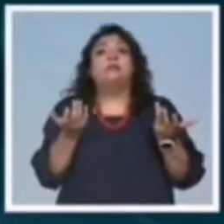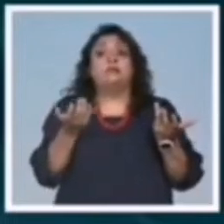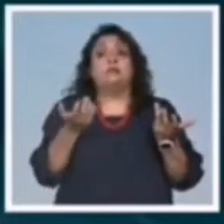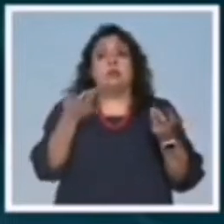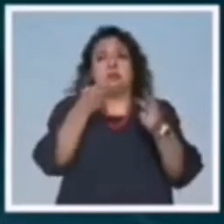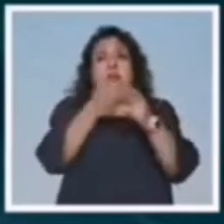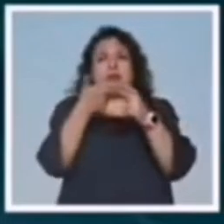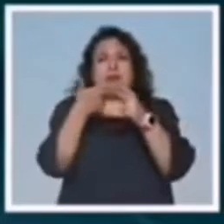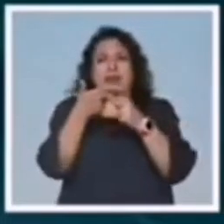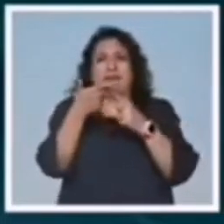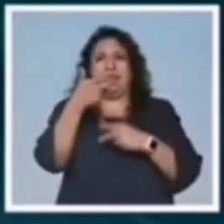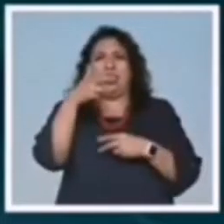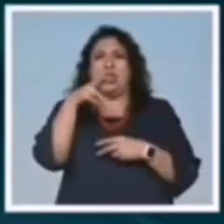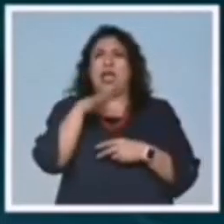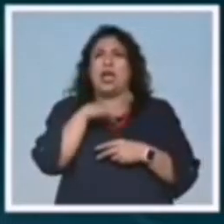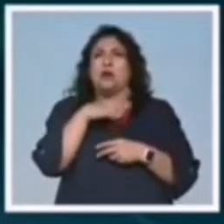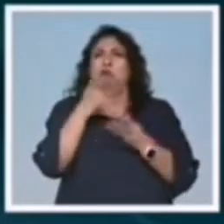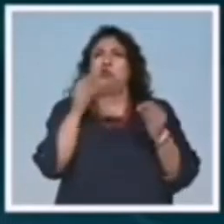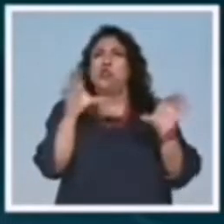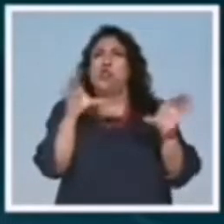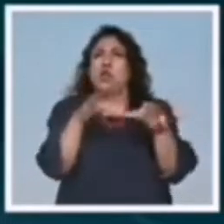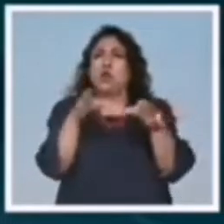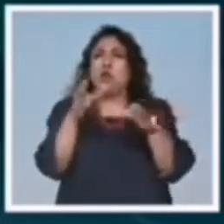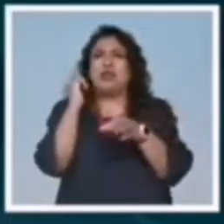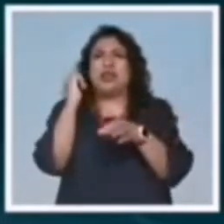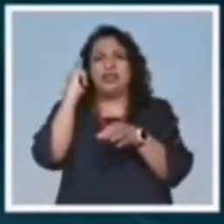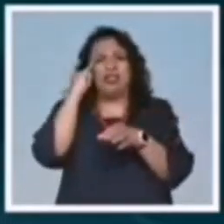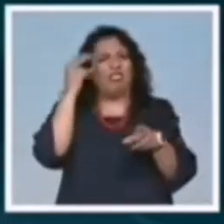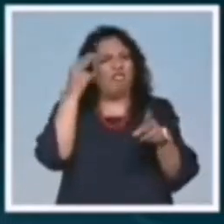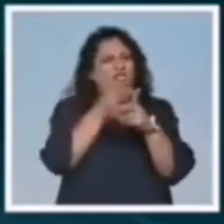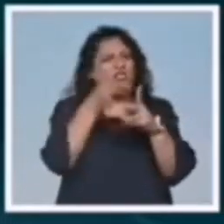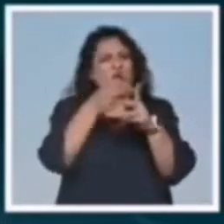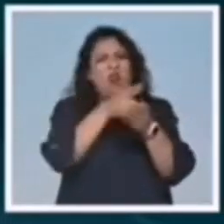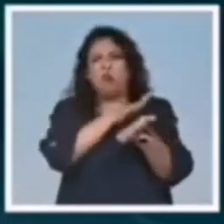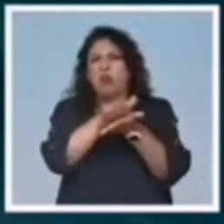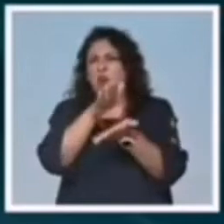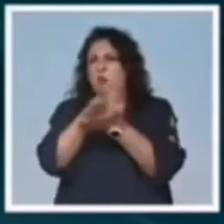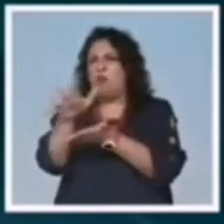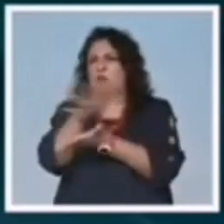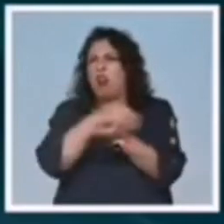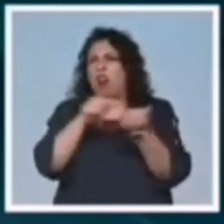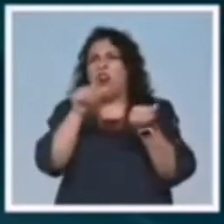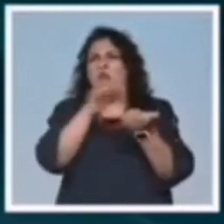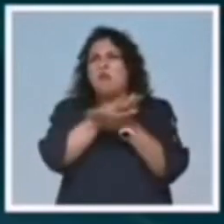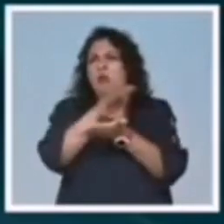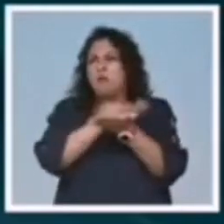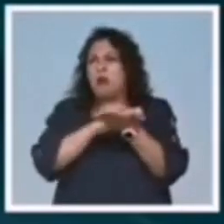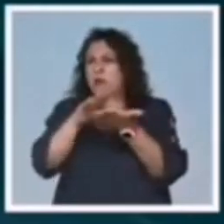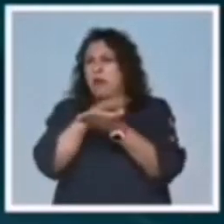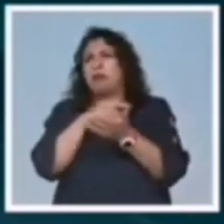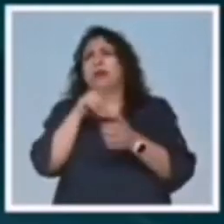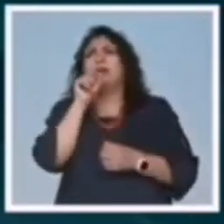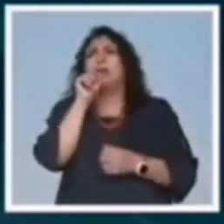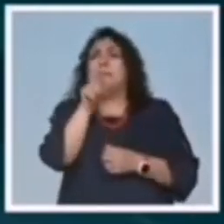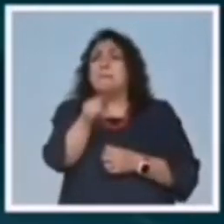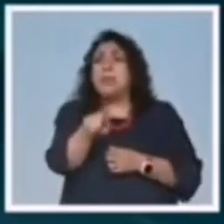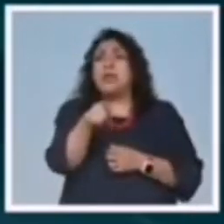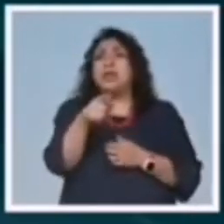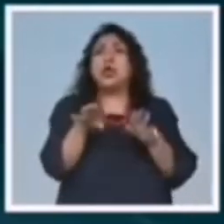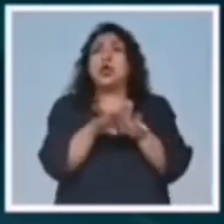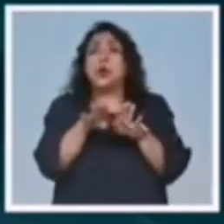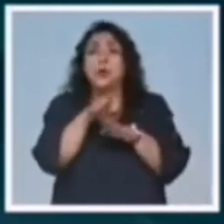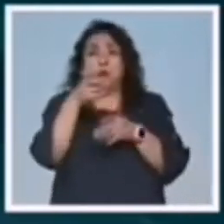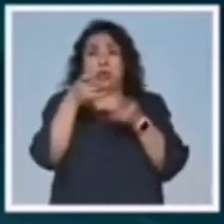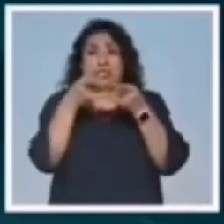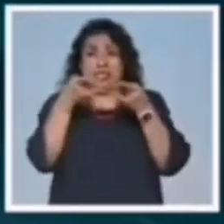durante el genocidio del caucho muchas comunidades indígenas fueron exterminadas, un genocidio terrible, y también de cómo